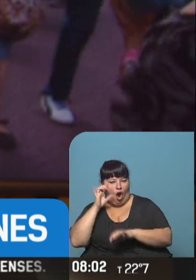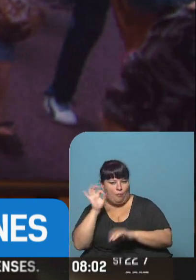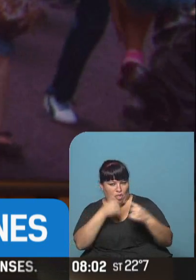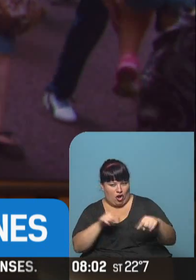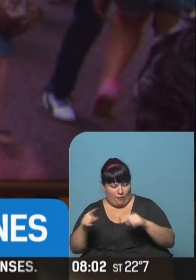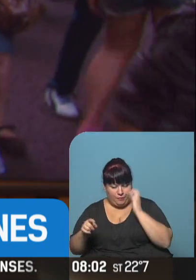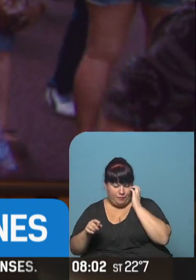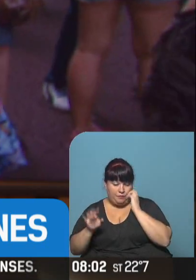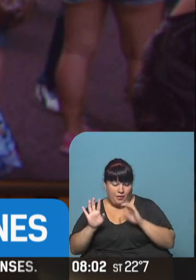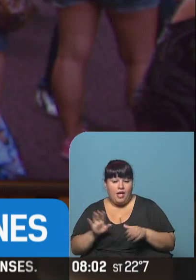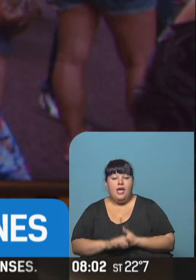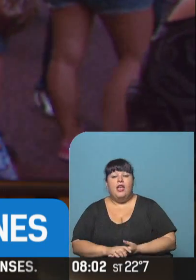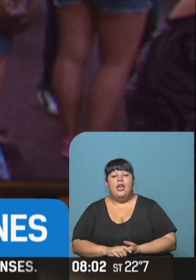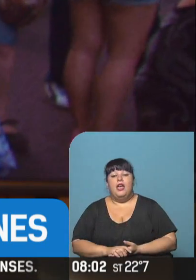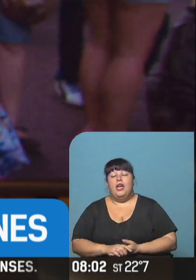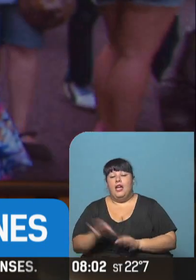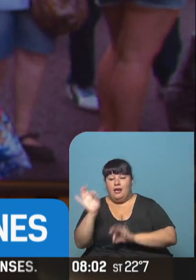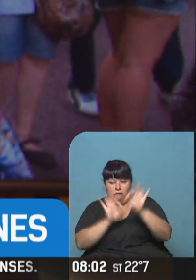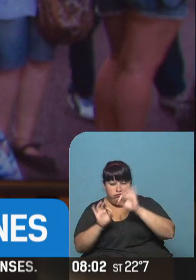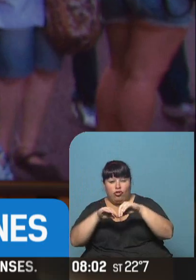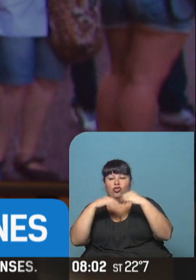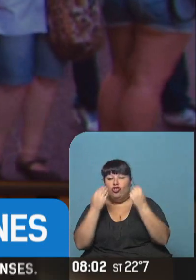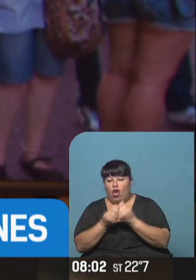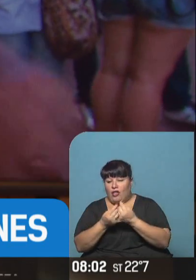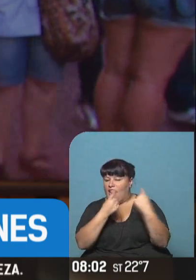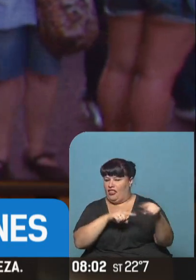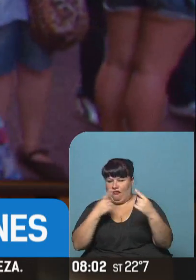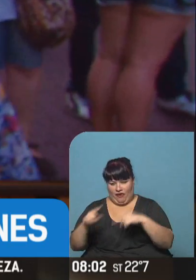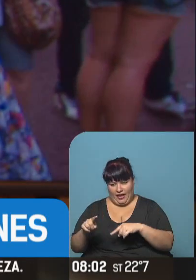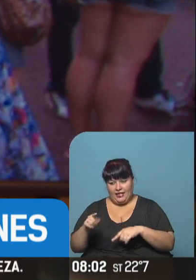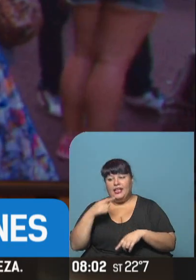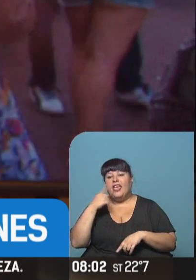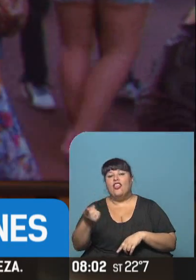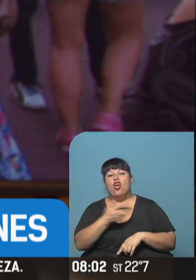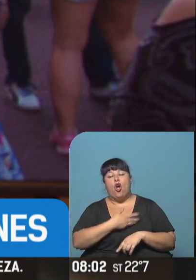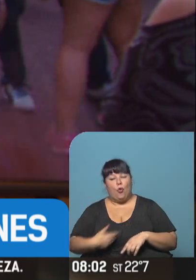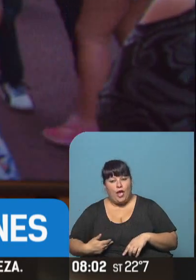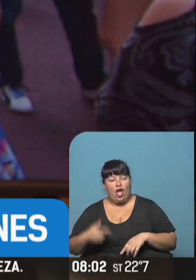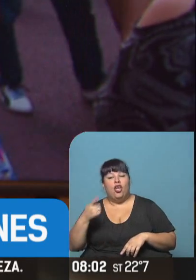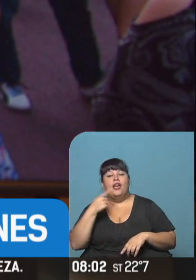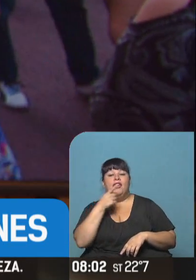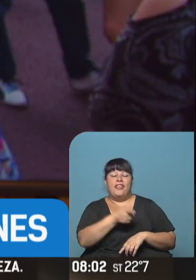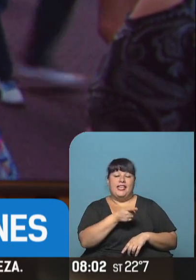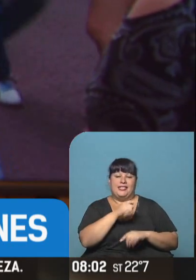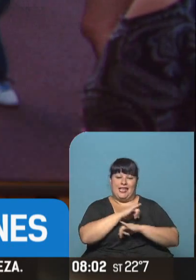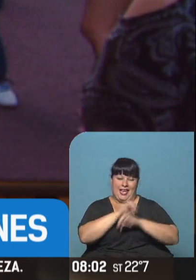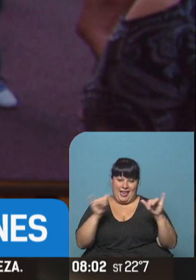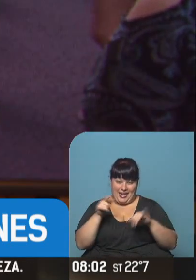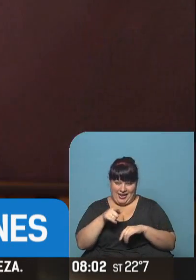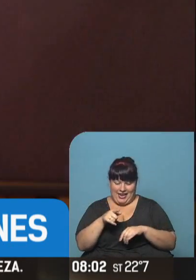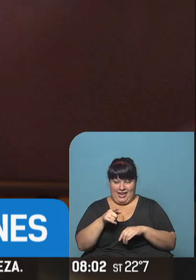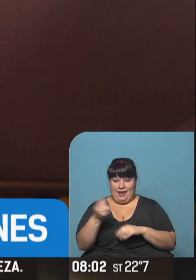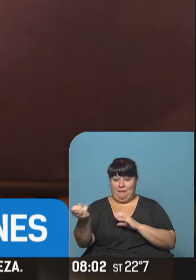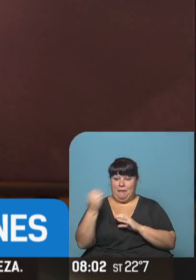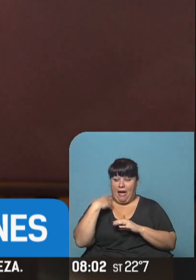opiniones, en definitiva, que la ecuación o los resultados les da distinto. Lo que dice del oficialismo y lo que señalaba este mensaje que nos